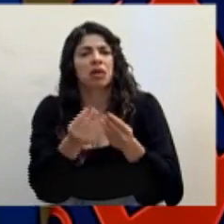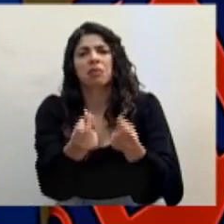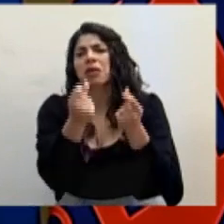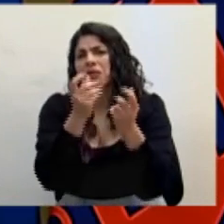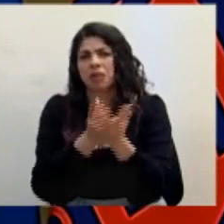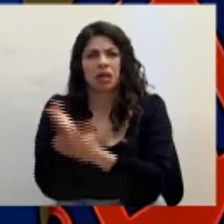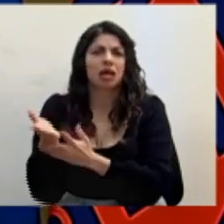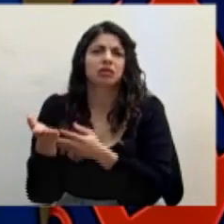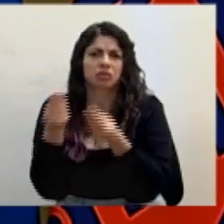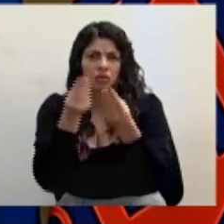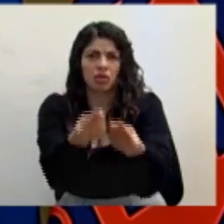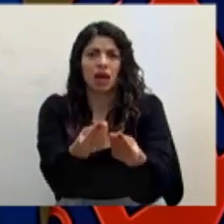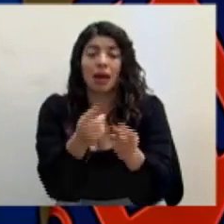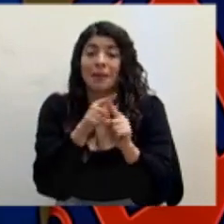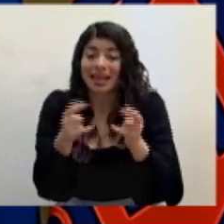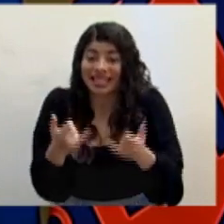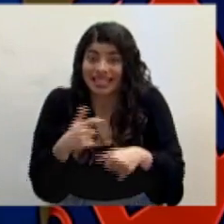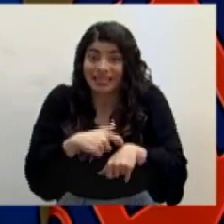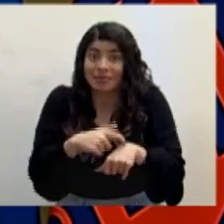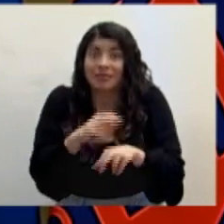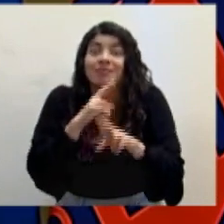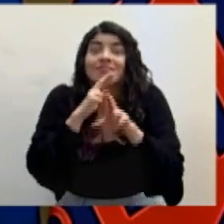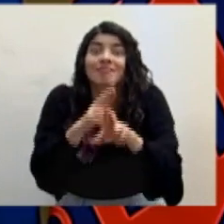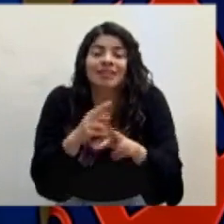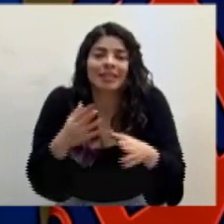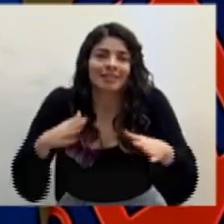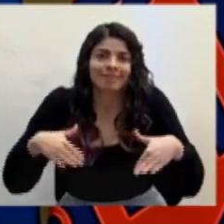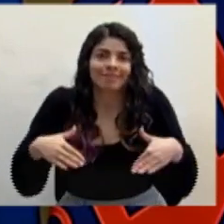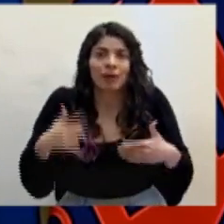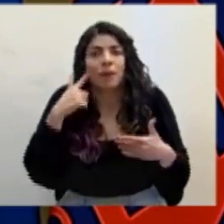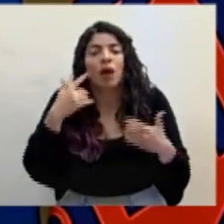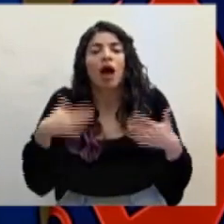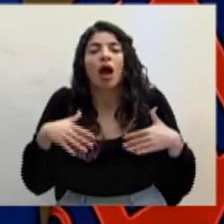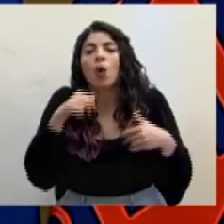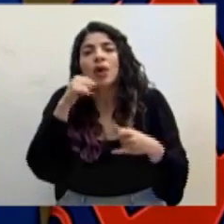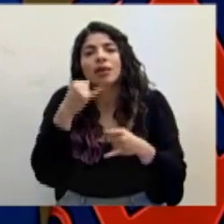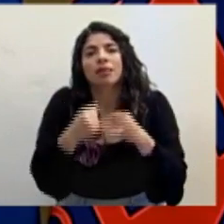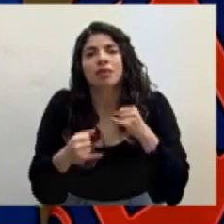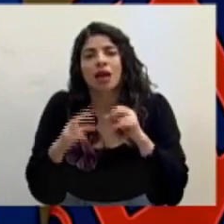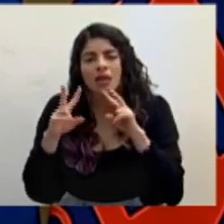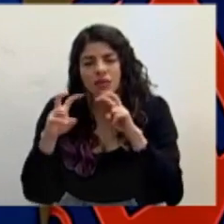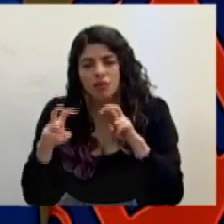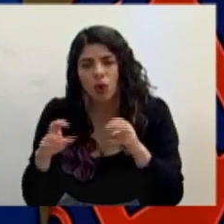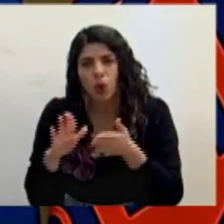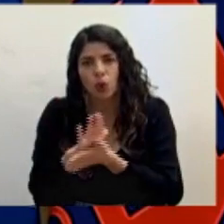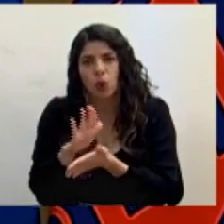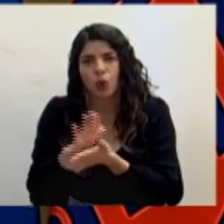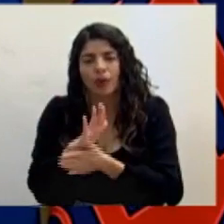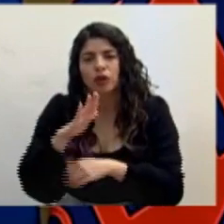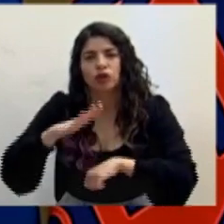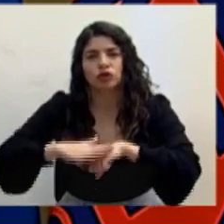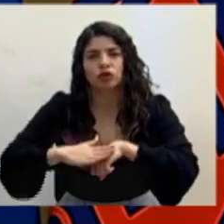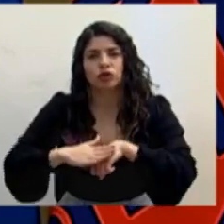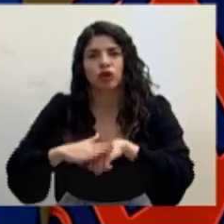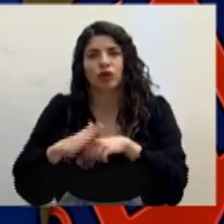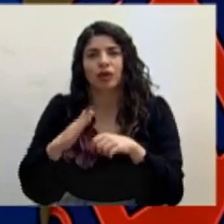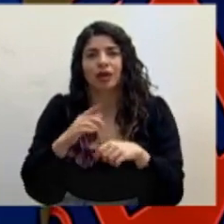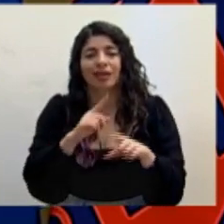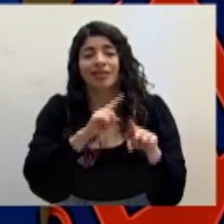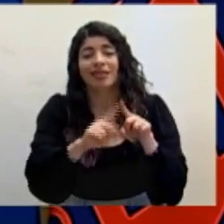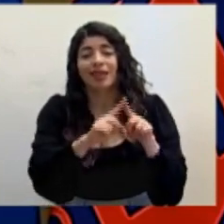inmediata. Pero en este momento preciso no le puedo garantizar, porque no hemos terminado de revisar toda la documentación respecto de las solicitudes que